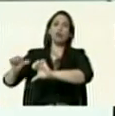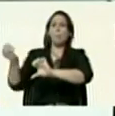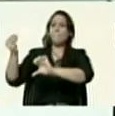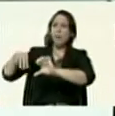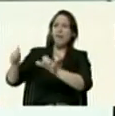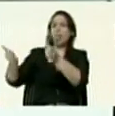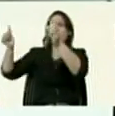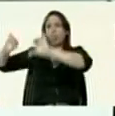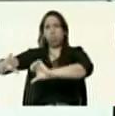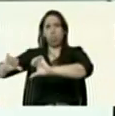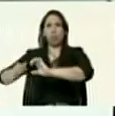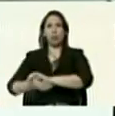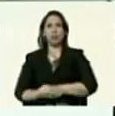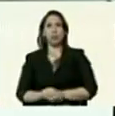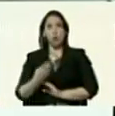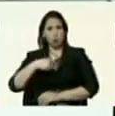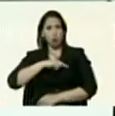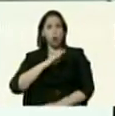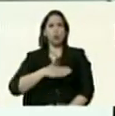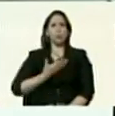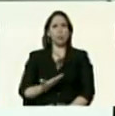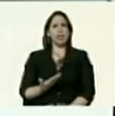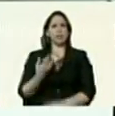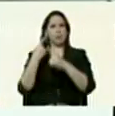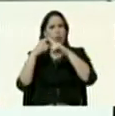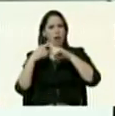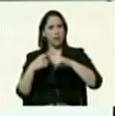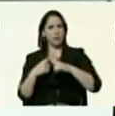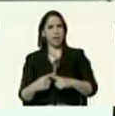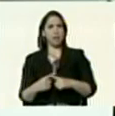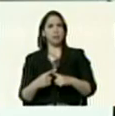fracaso, fracaso. Si nosotros pudiéramos calificar